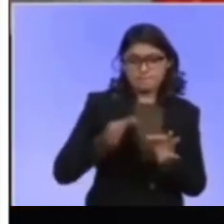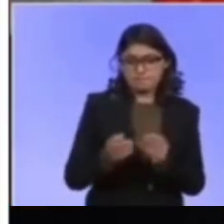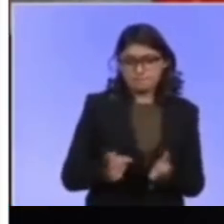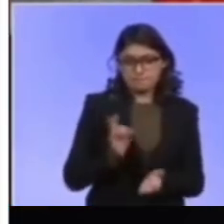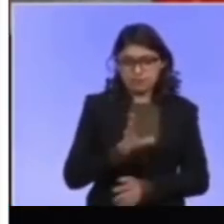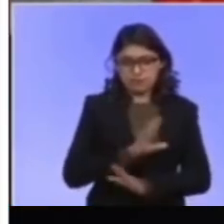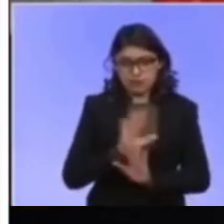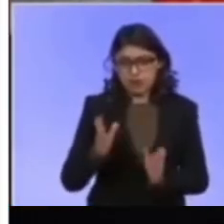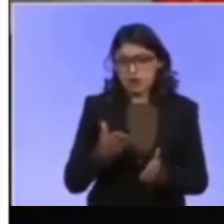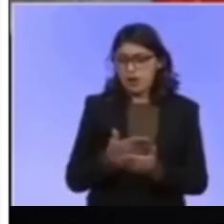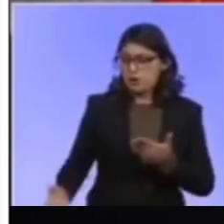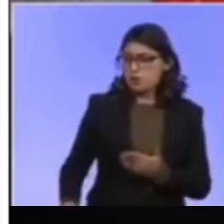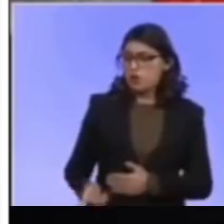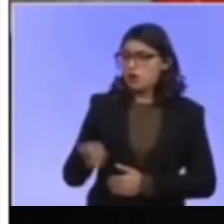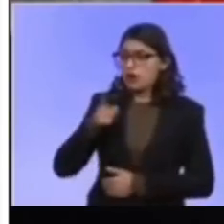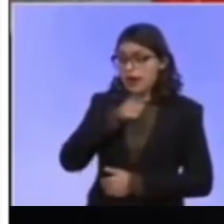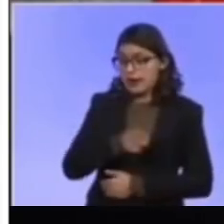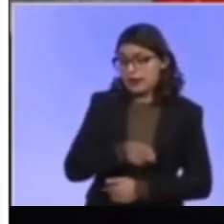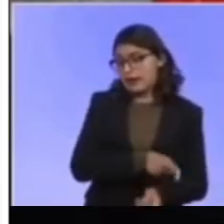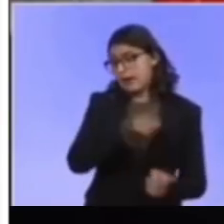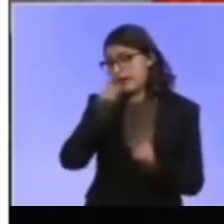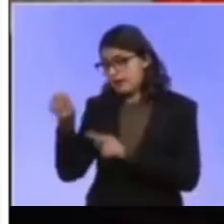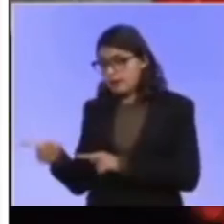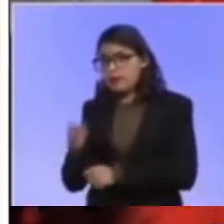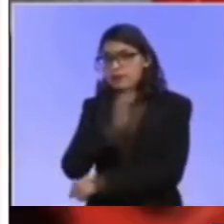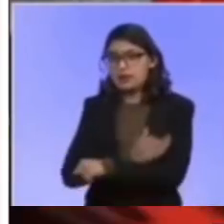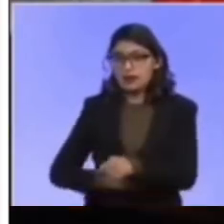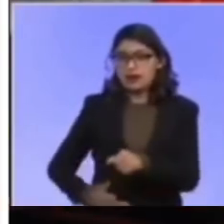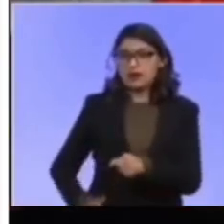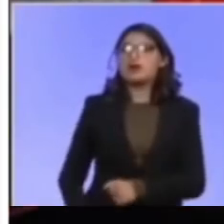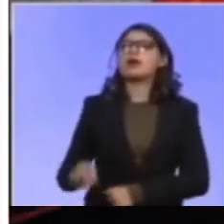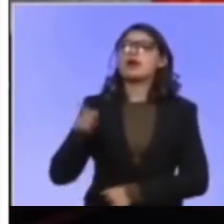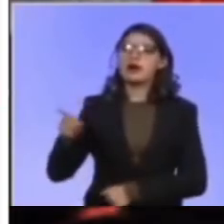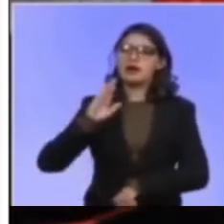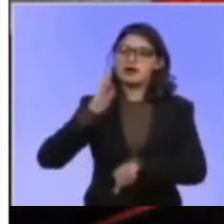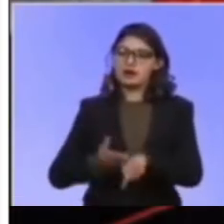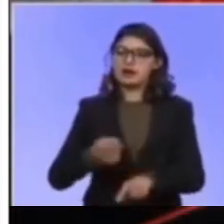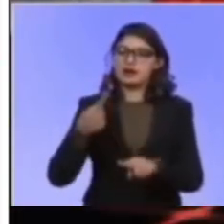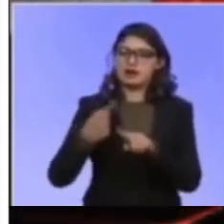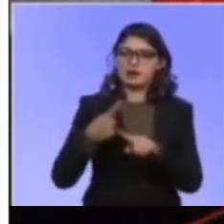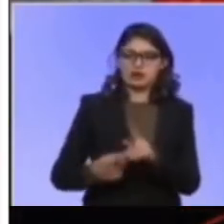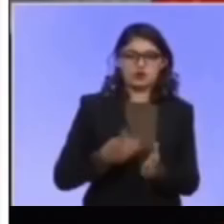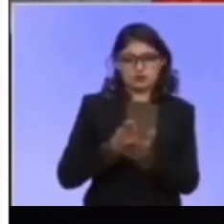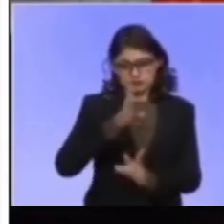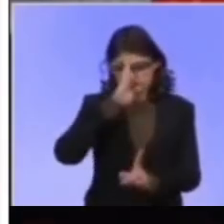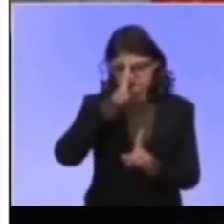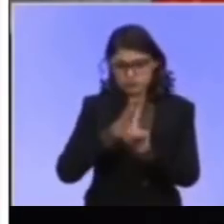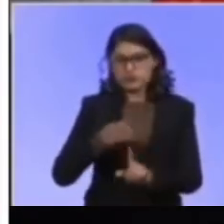sanción más severa como fue el retiro la candidatura de gobernatura félix salgado macedonio